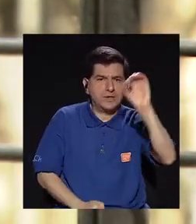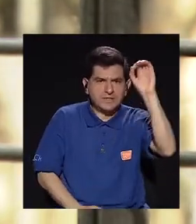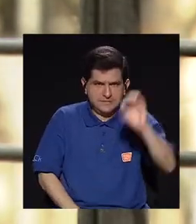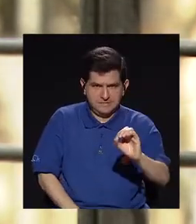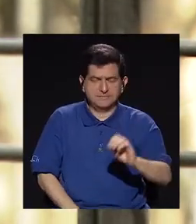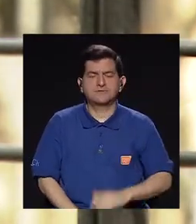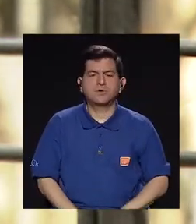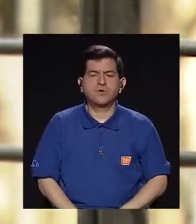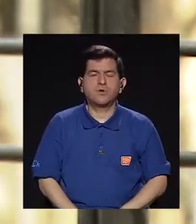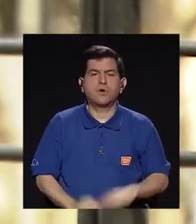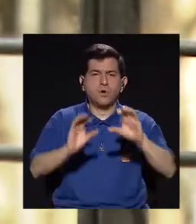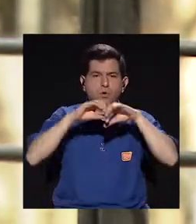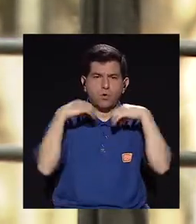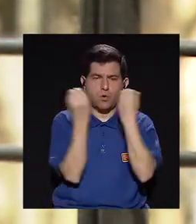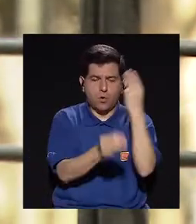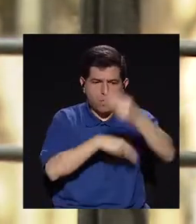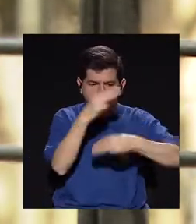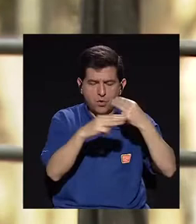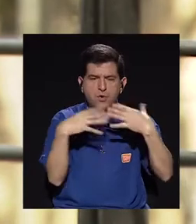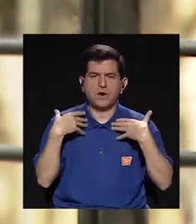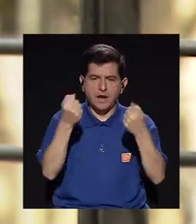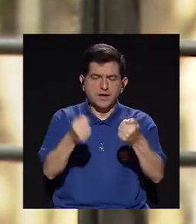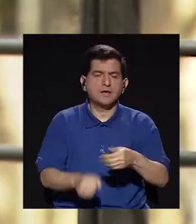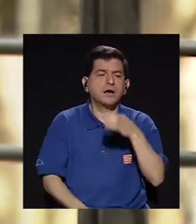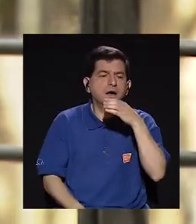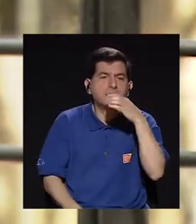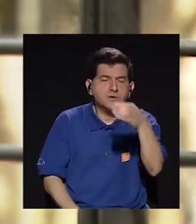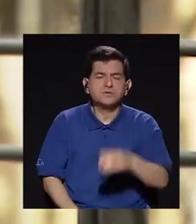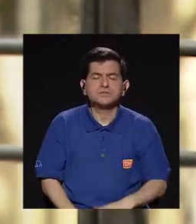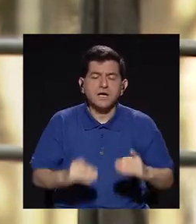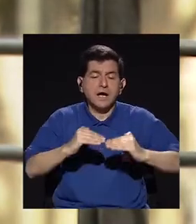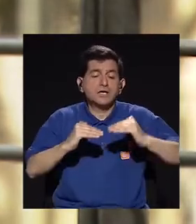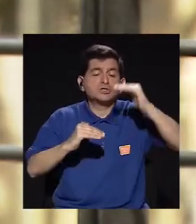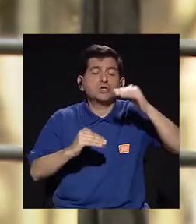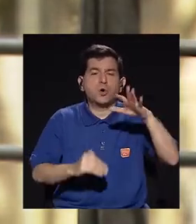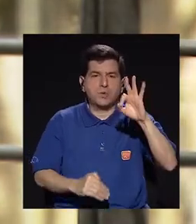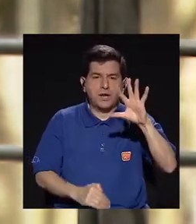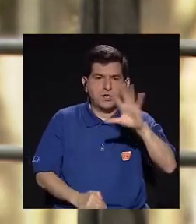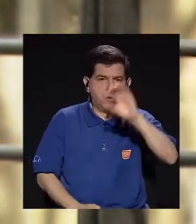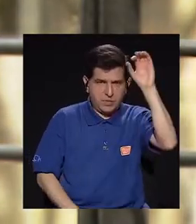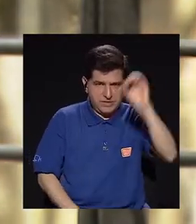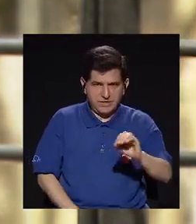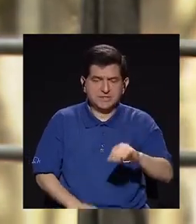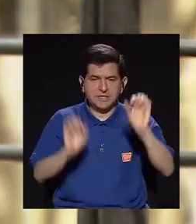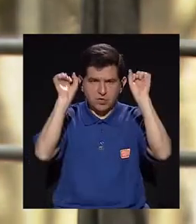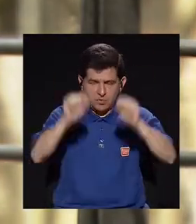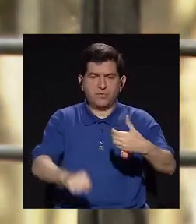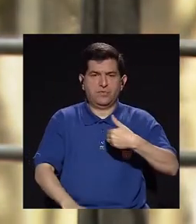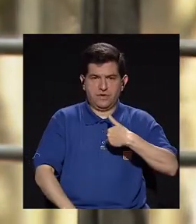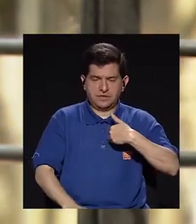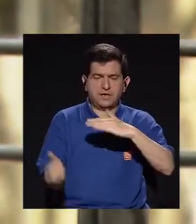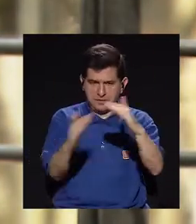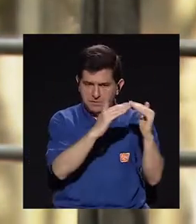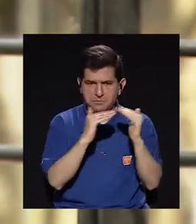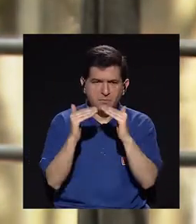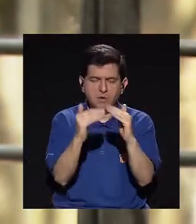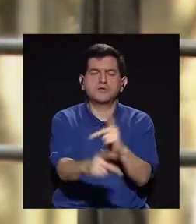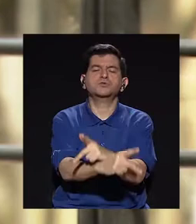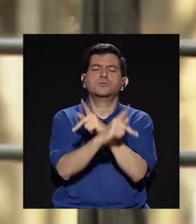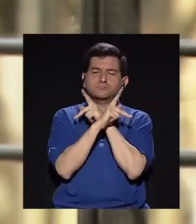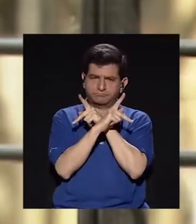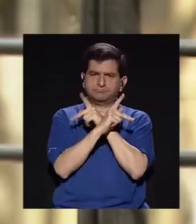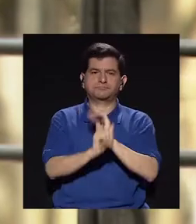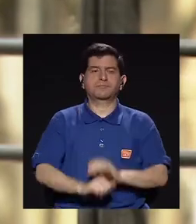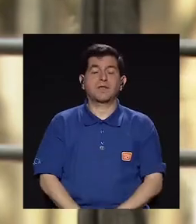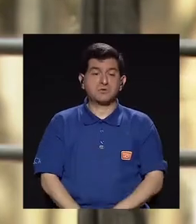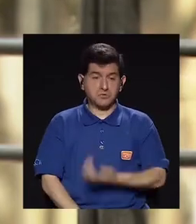95%. La Organización Mundial de la Salud recomienda tener coberturas de más del 95% para tener una población